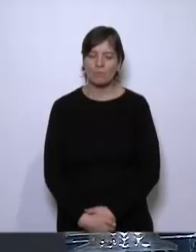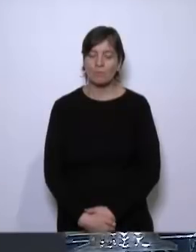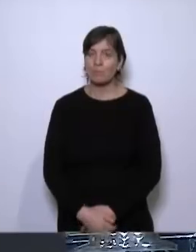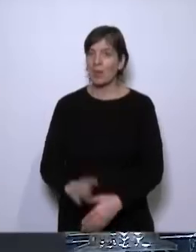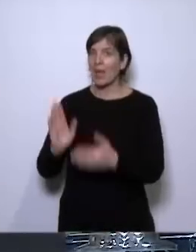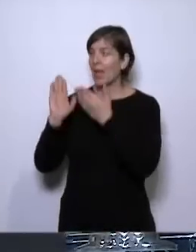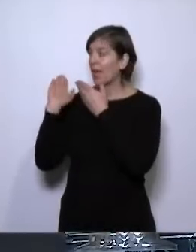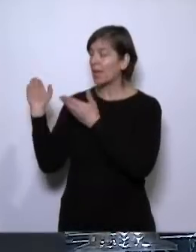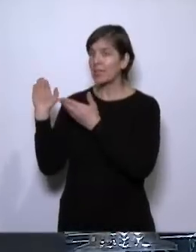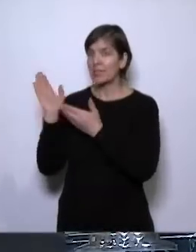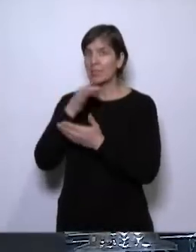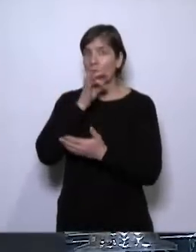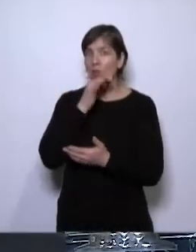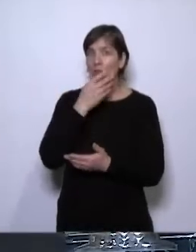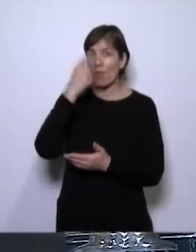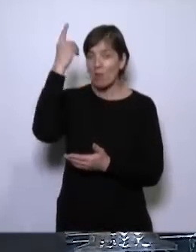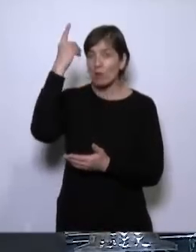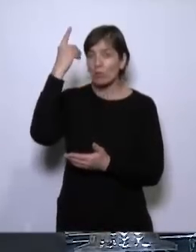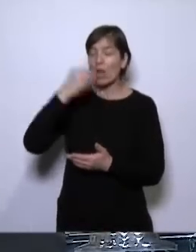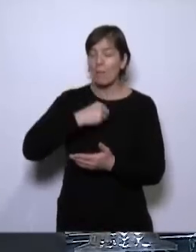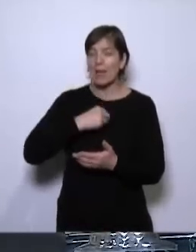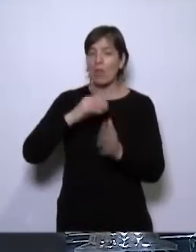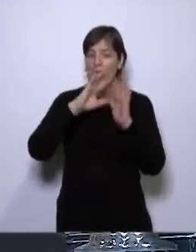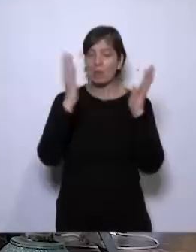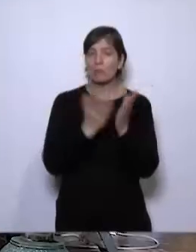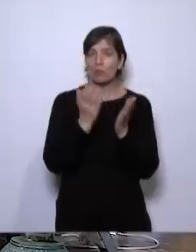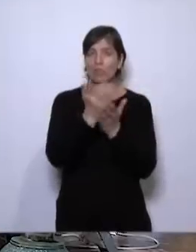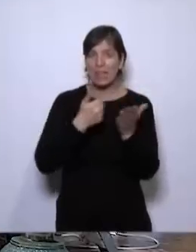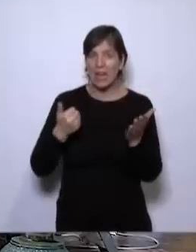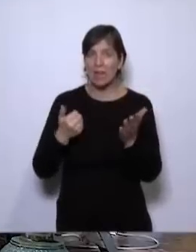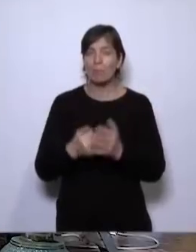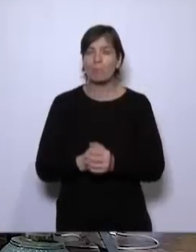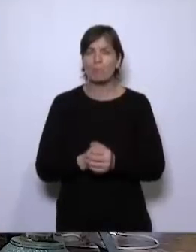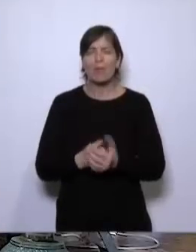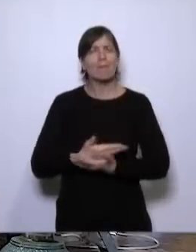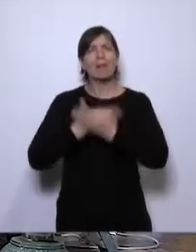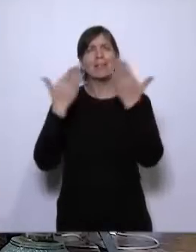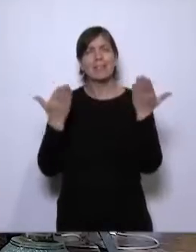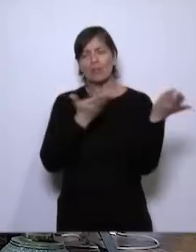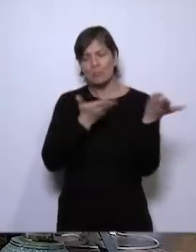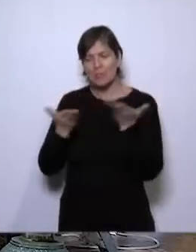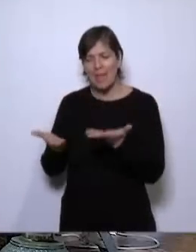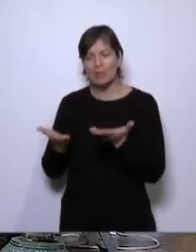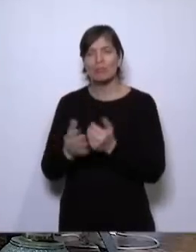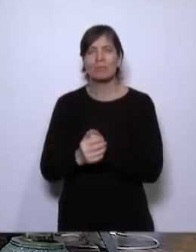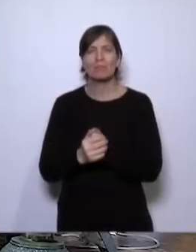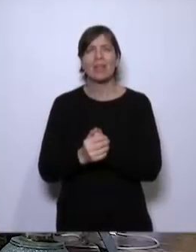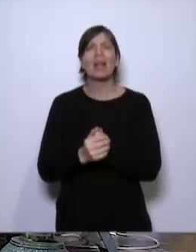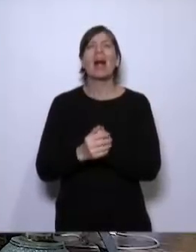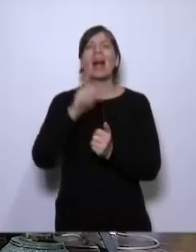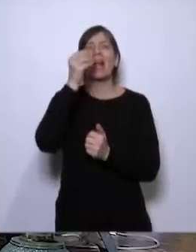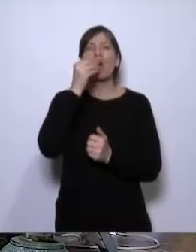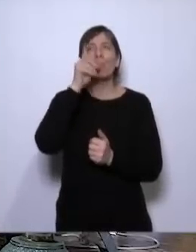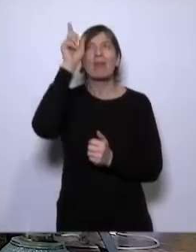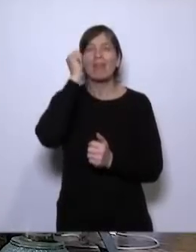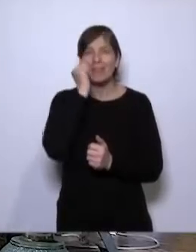Este es el Cordero de Dios que quita el pecado del mundo. Felices los invitados a la